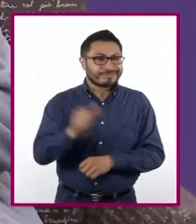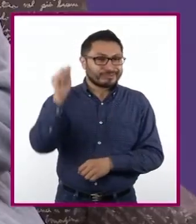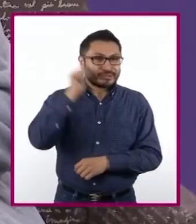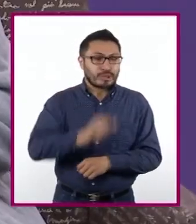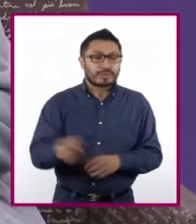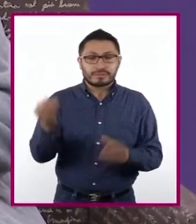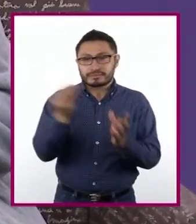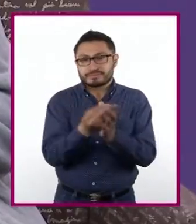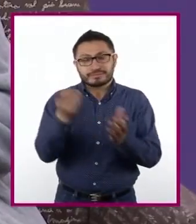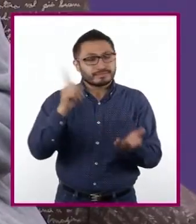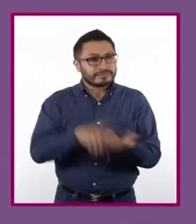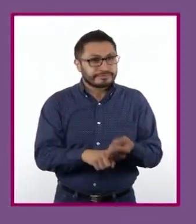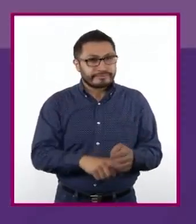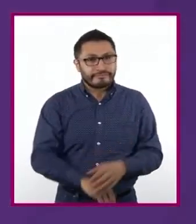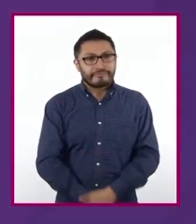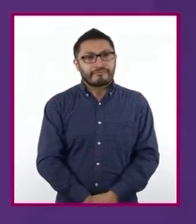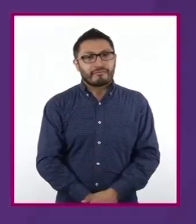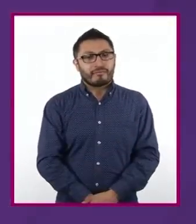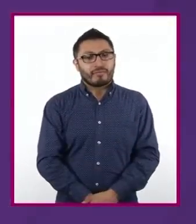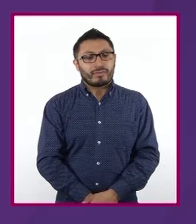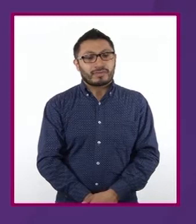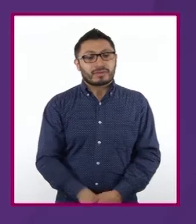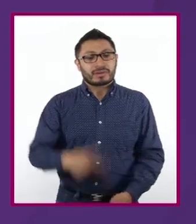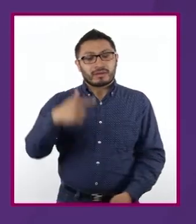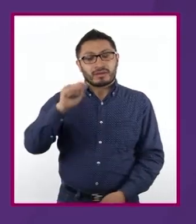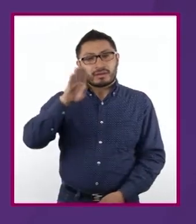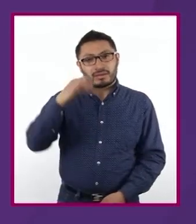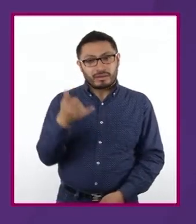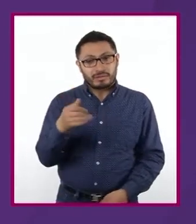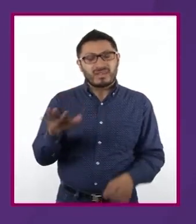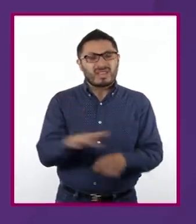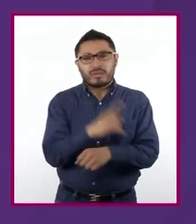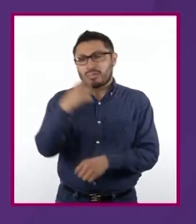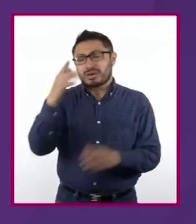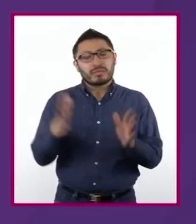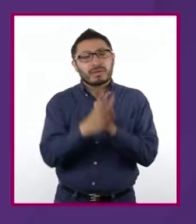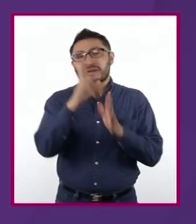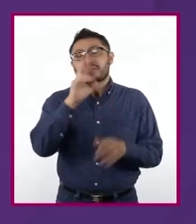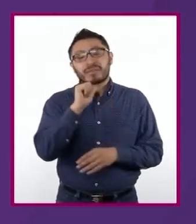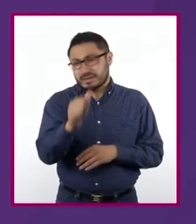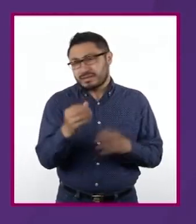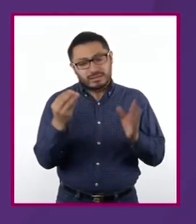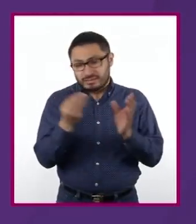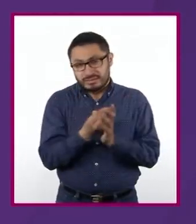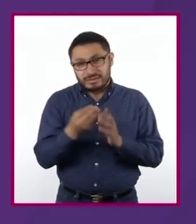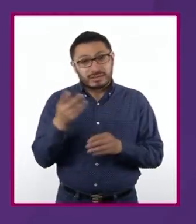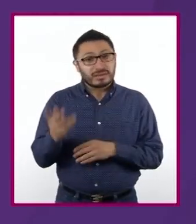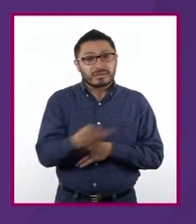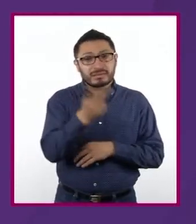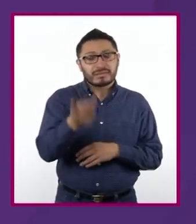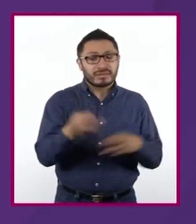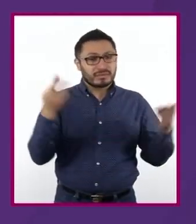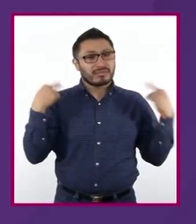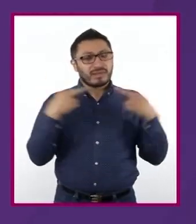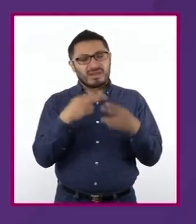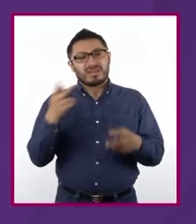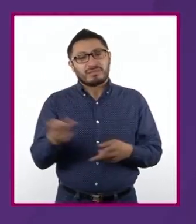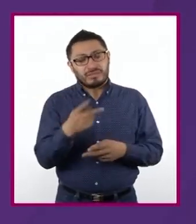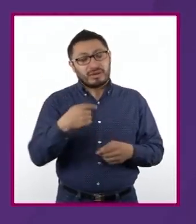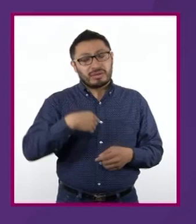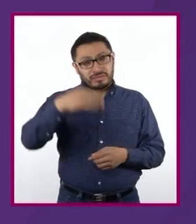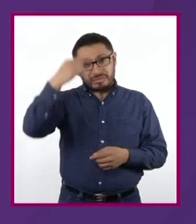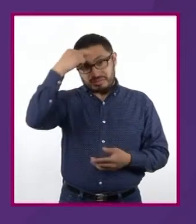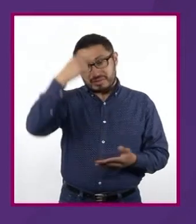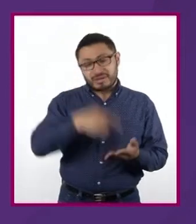frecuentemente en clases. Gaby, ¿por qué no participaste en clase? Cuando te preguntó el maestro, pensé que